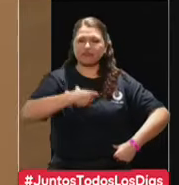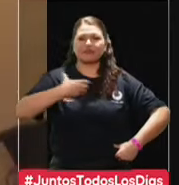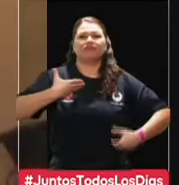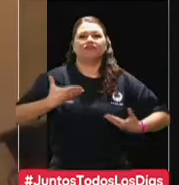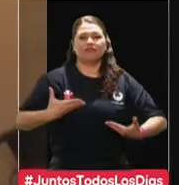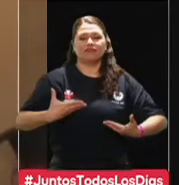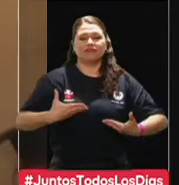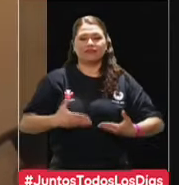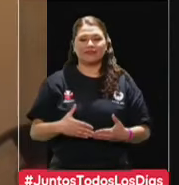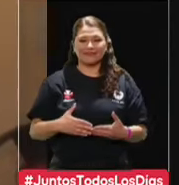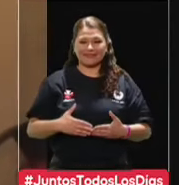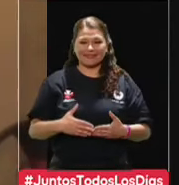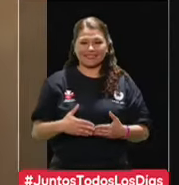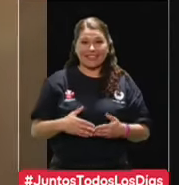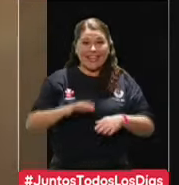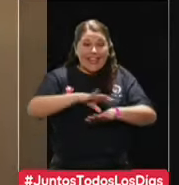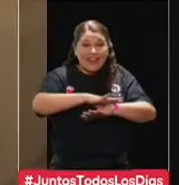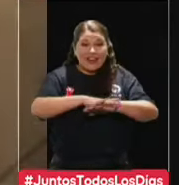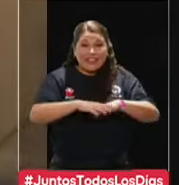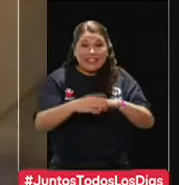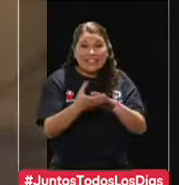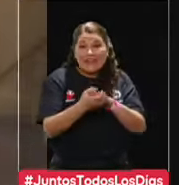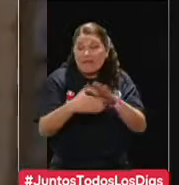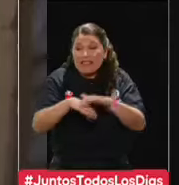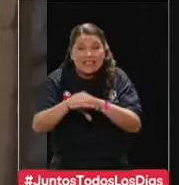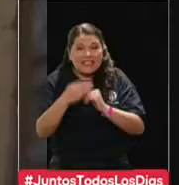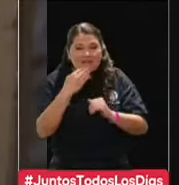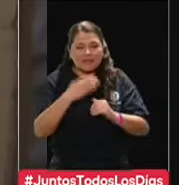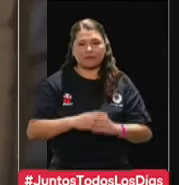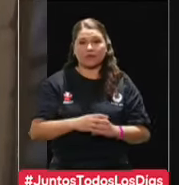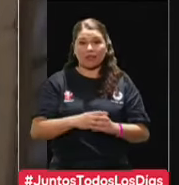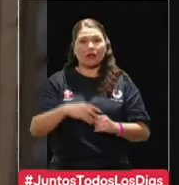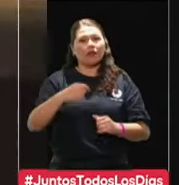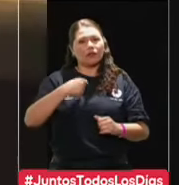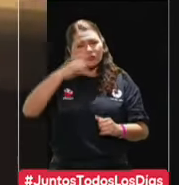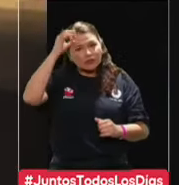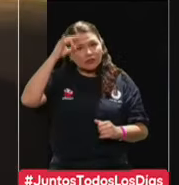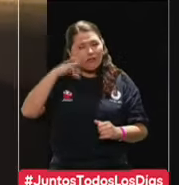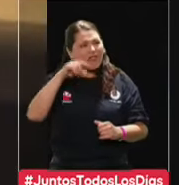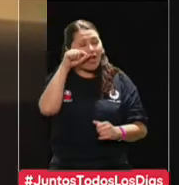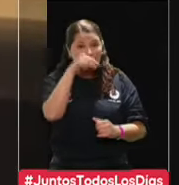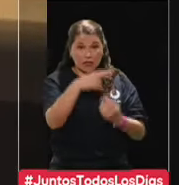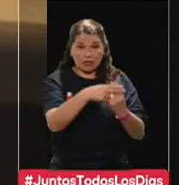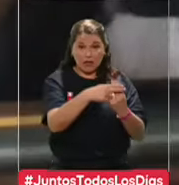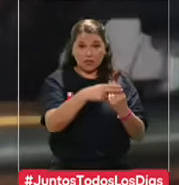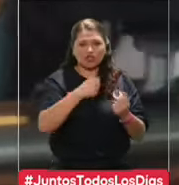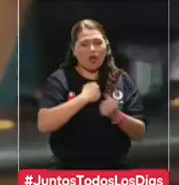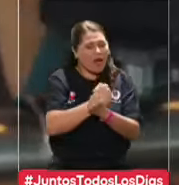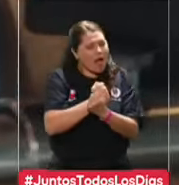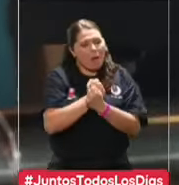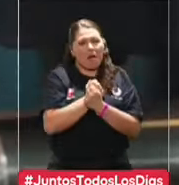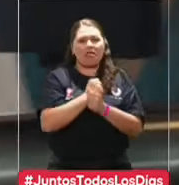y el pie con zapatillas nuevas. Y que iba a ser amada y que iba a ser aceptada así.